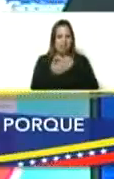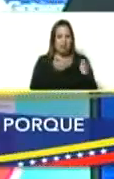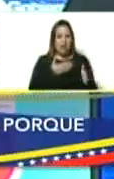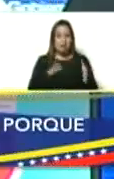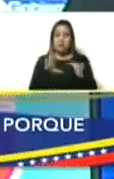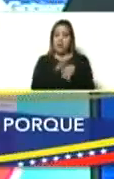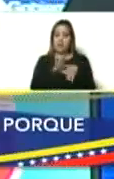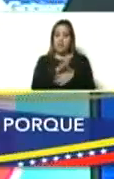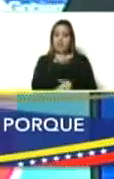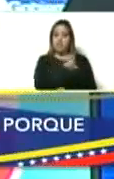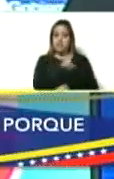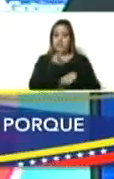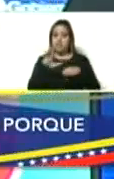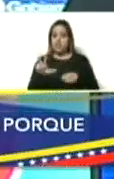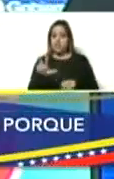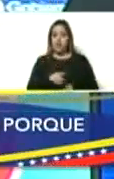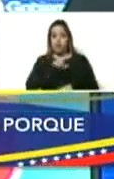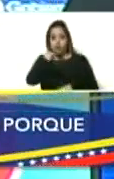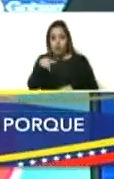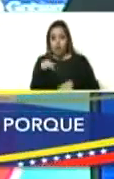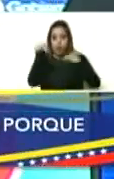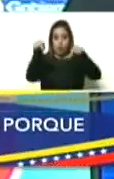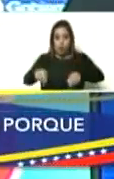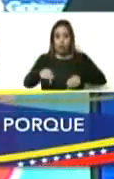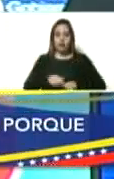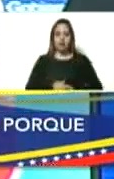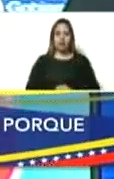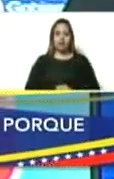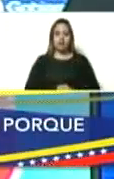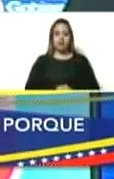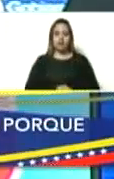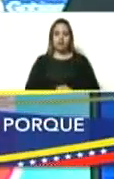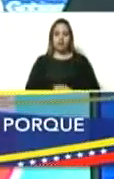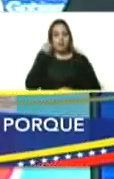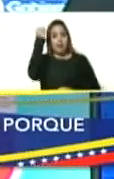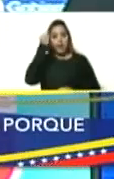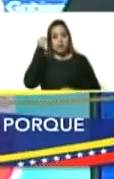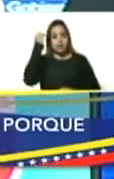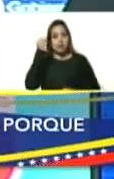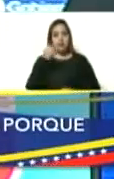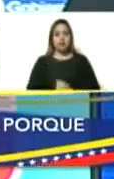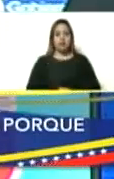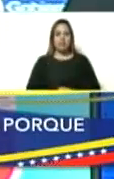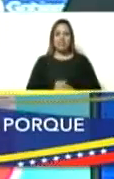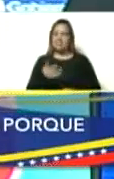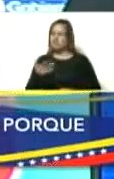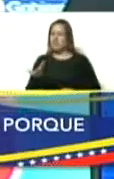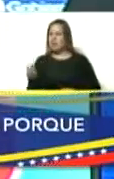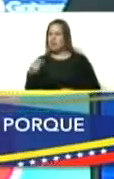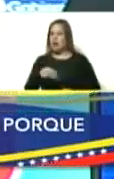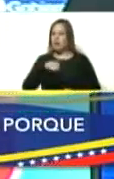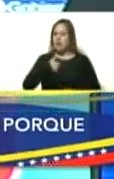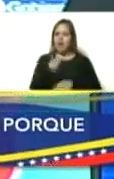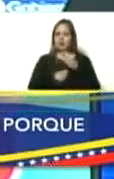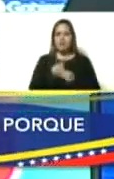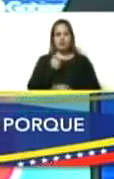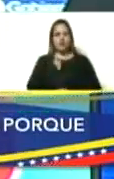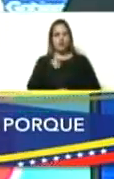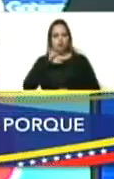13, ustedes hoy piensen qué más puedo hacer yo por mi